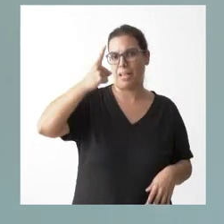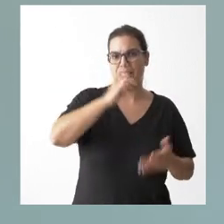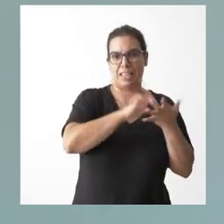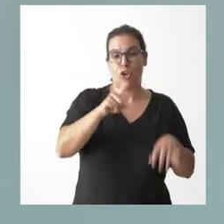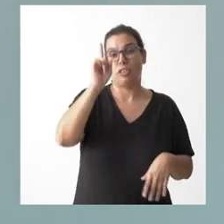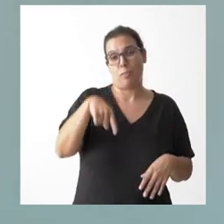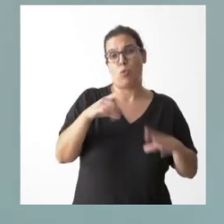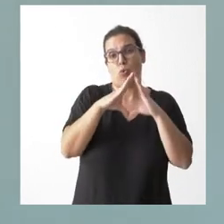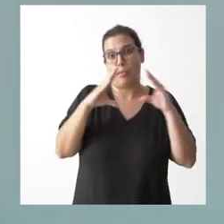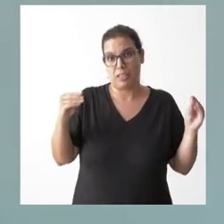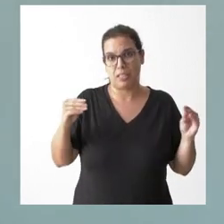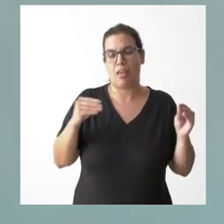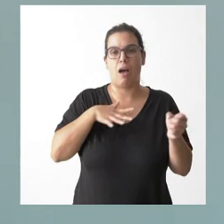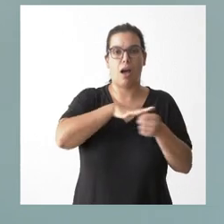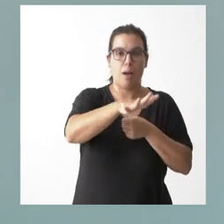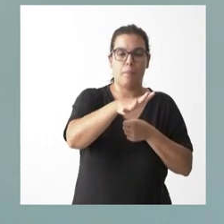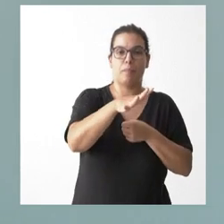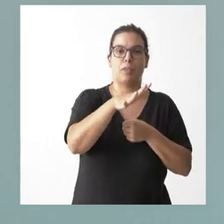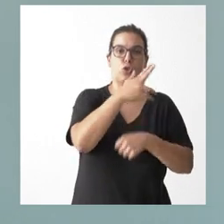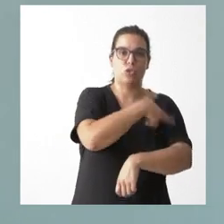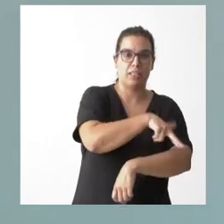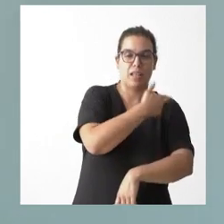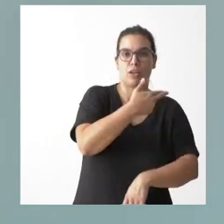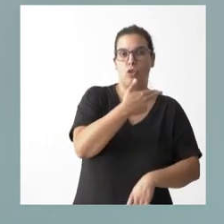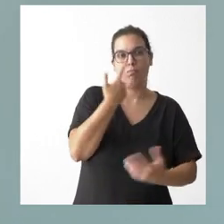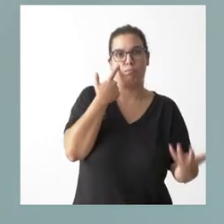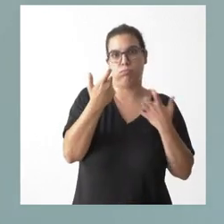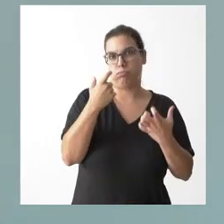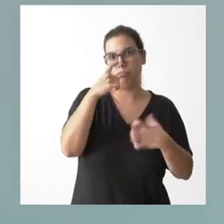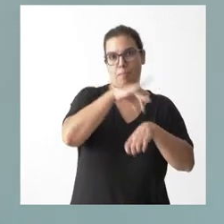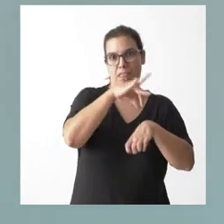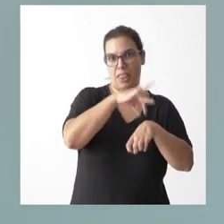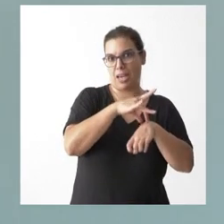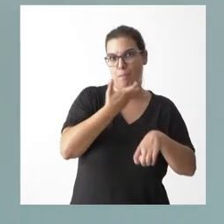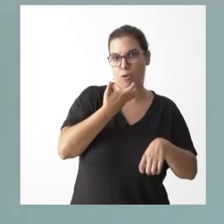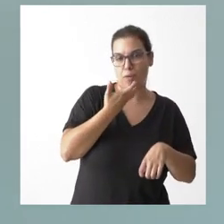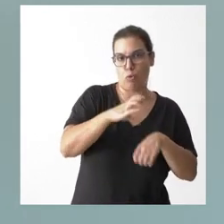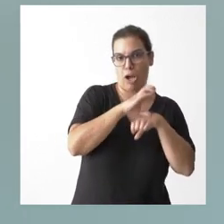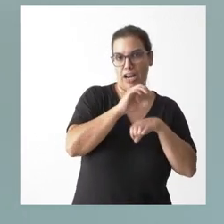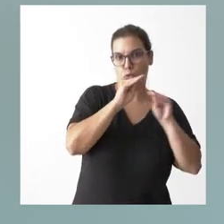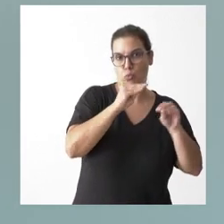que allí disponemos, tanto en el ámbito sanitario, donde destaca la Facultad de Medicina, o también la Facultad